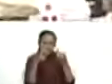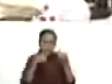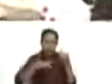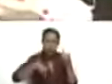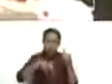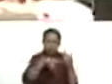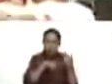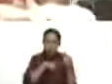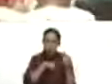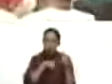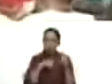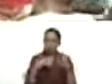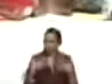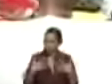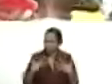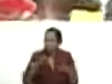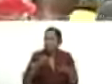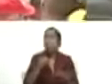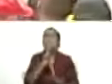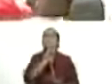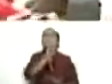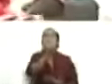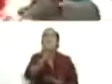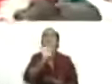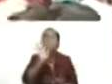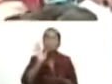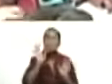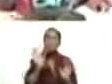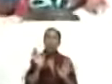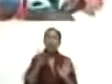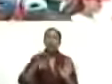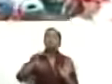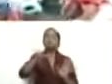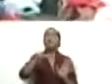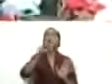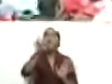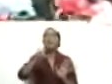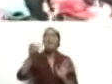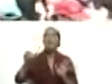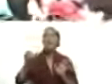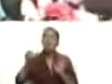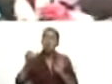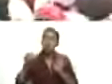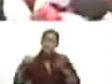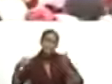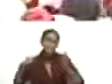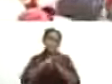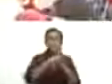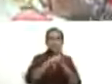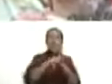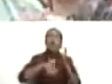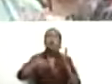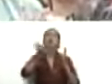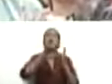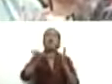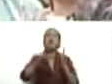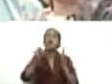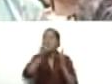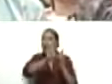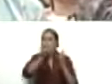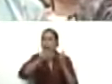Y yo pregunto, ¿dónde están los golpistas? ¿Dónde están los